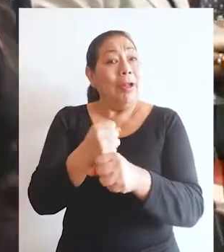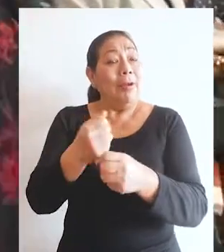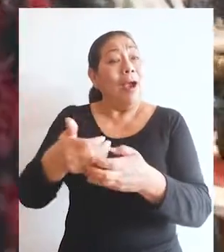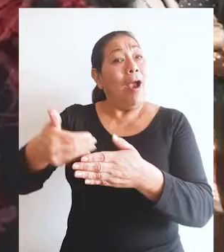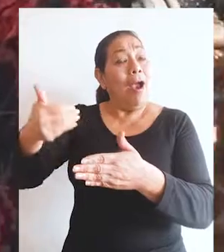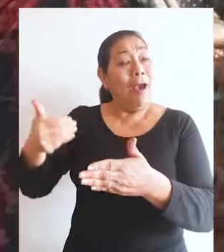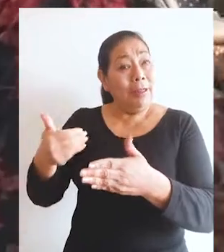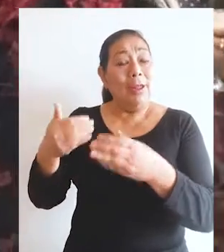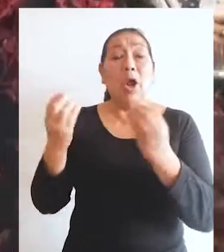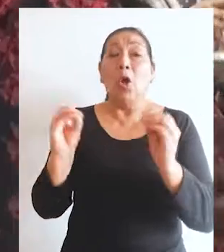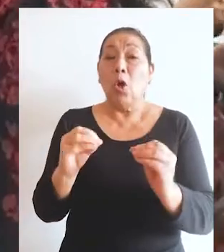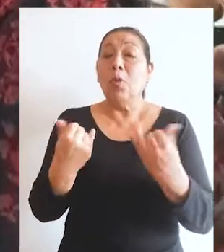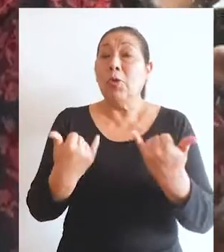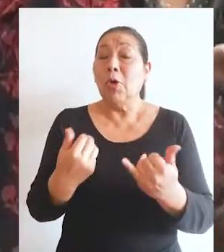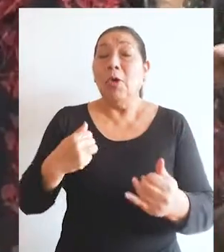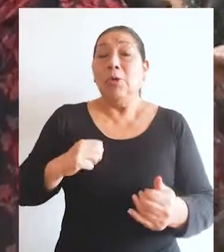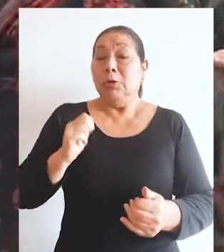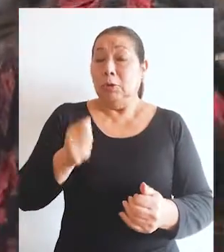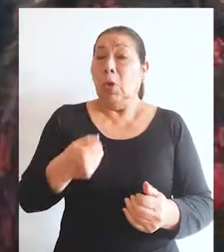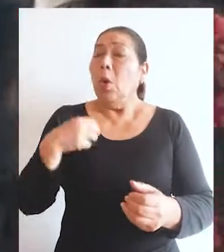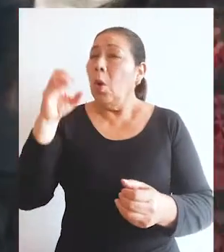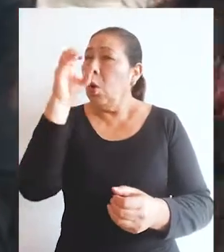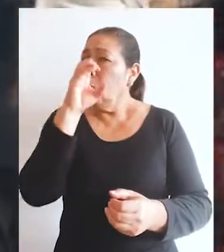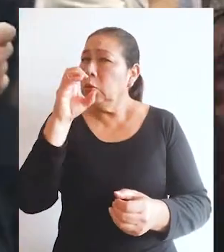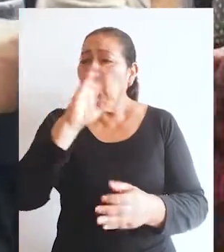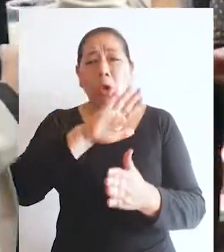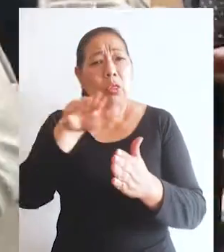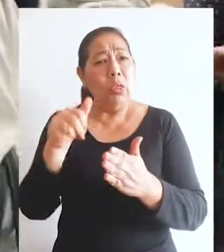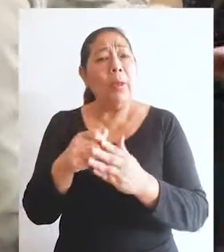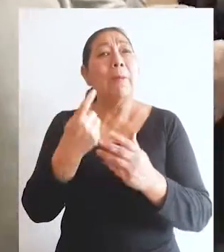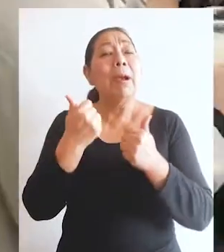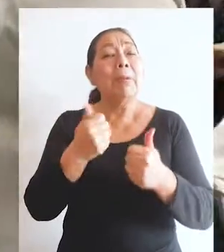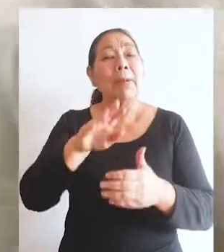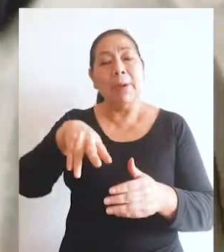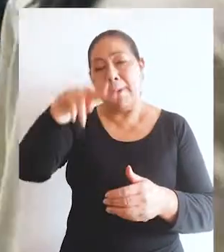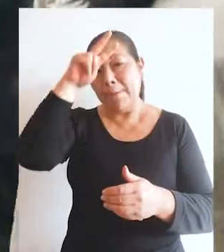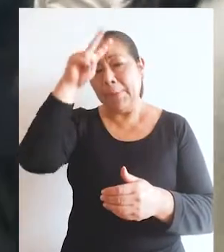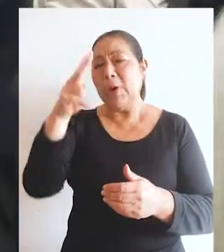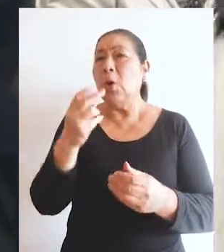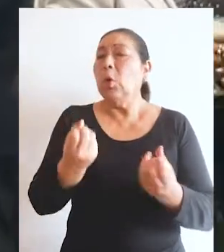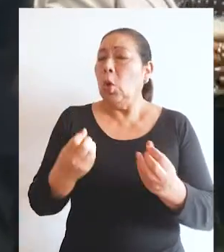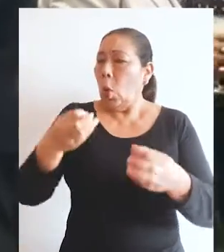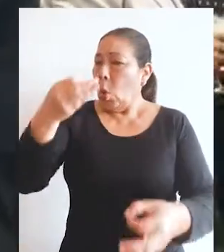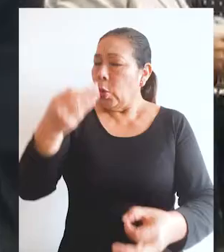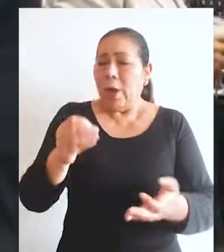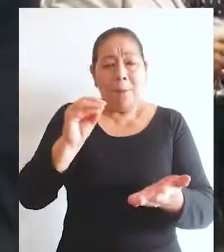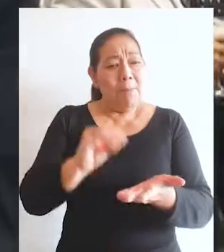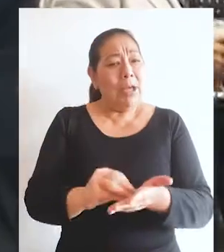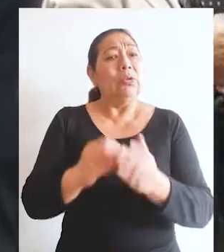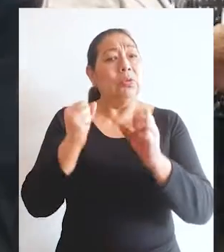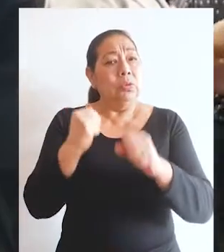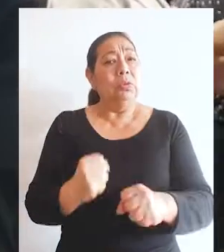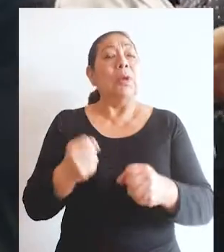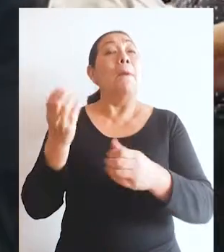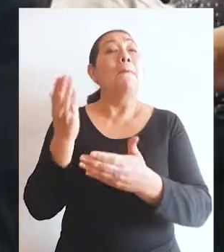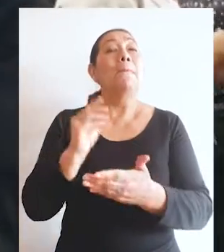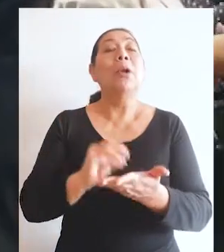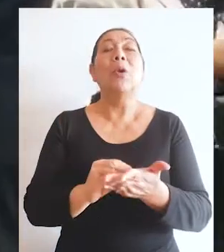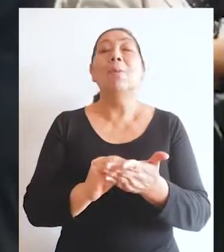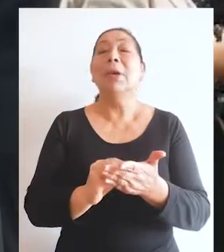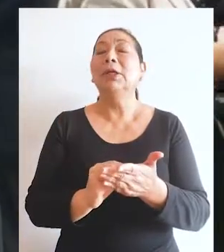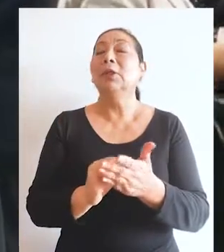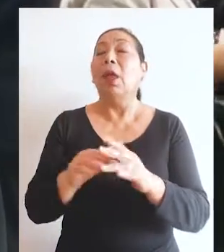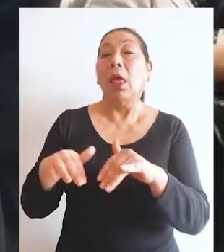trabajaban en el tribunal como los nuevos magistrados, que estamos buscando todos el bien para el país, buscar una justicia lo más célere posible, pero lo